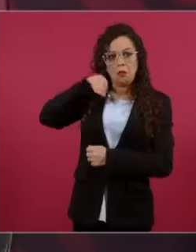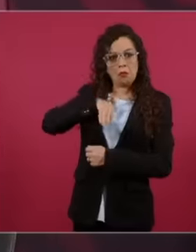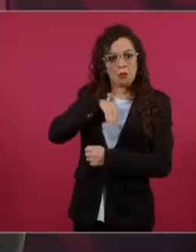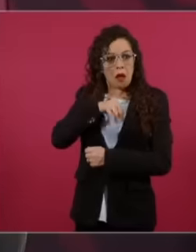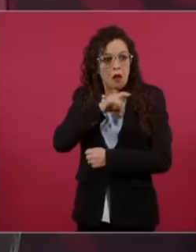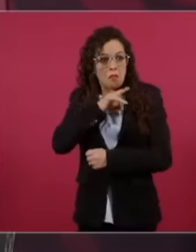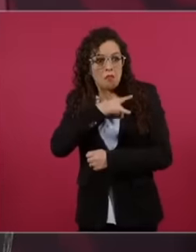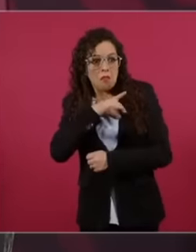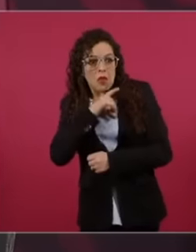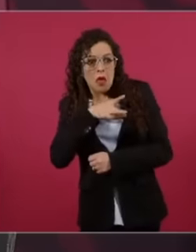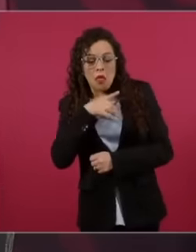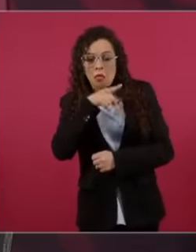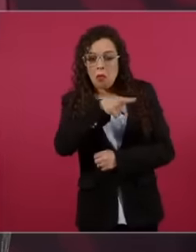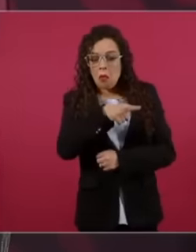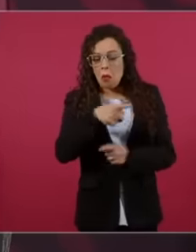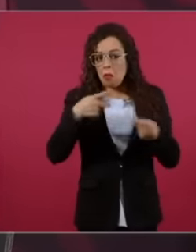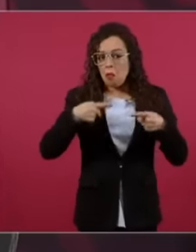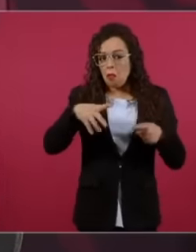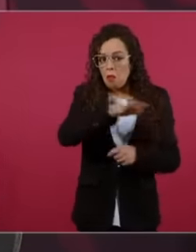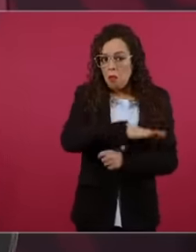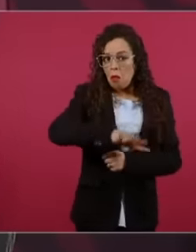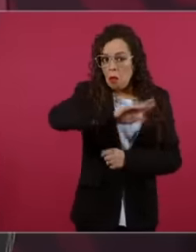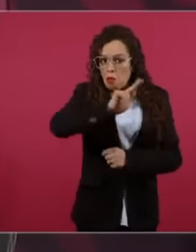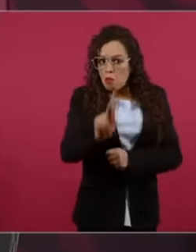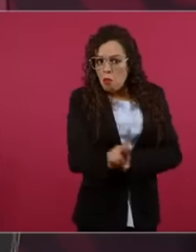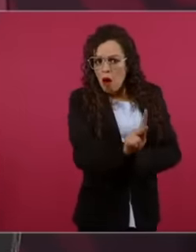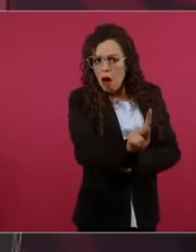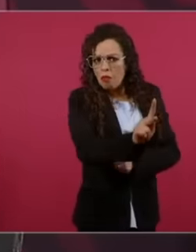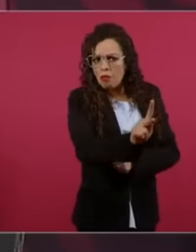Si el pueblo es nuestro amo,